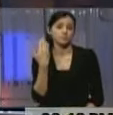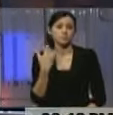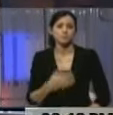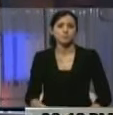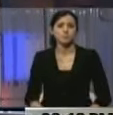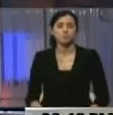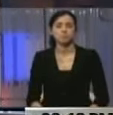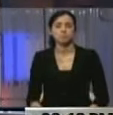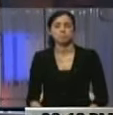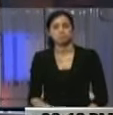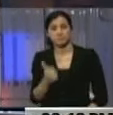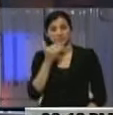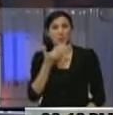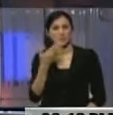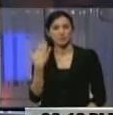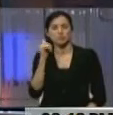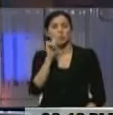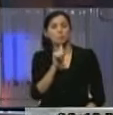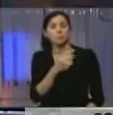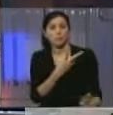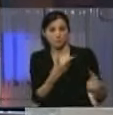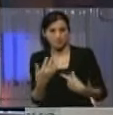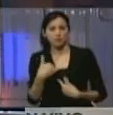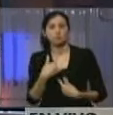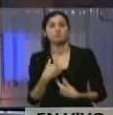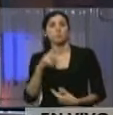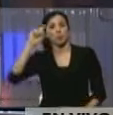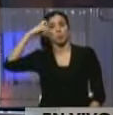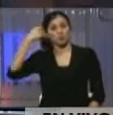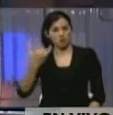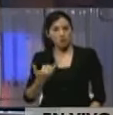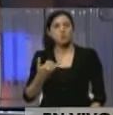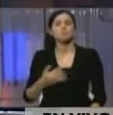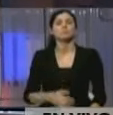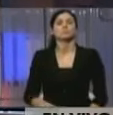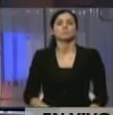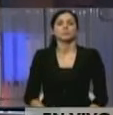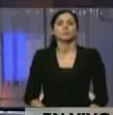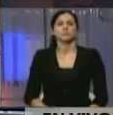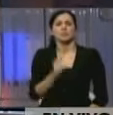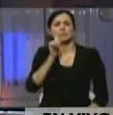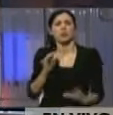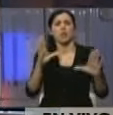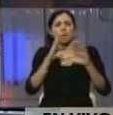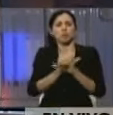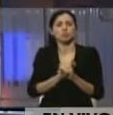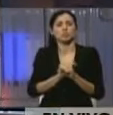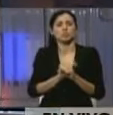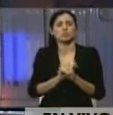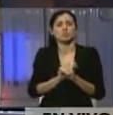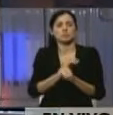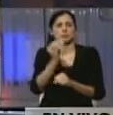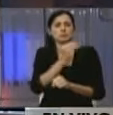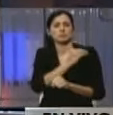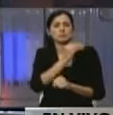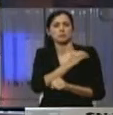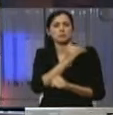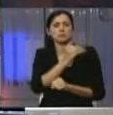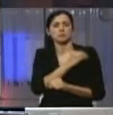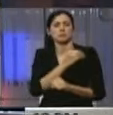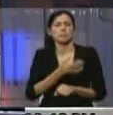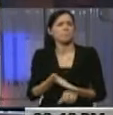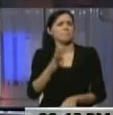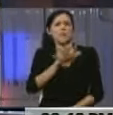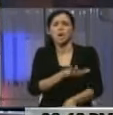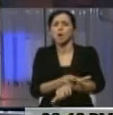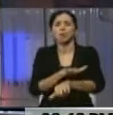fui invitado a, lo recuerdo ahora porque el sábado en la noche nos llegaron noticias duras, ¿no?, ya del empeoramiento,